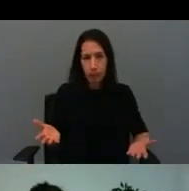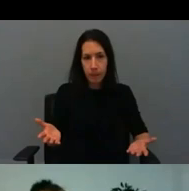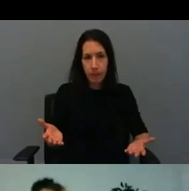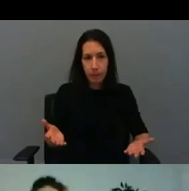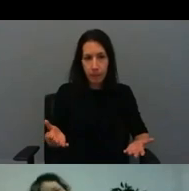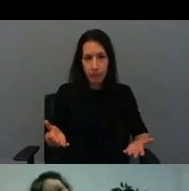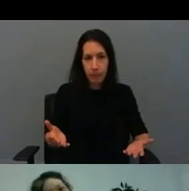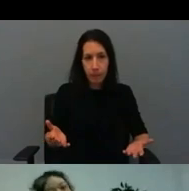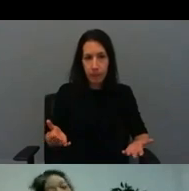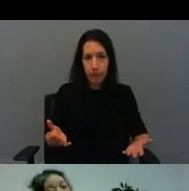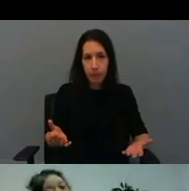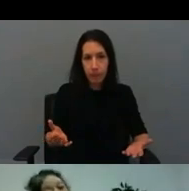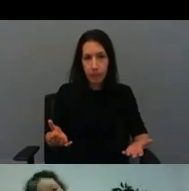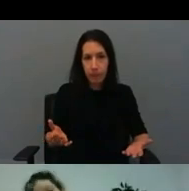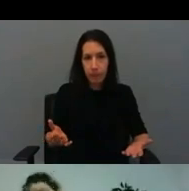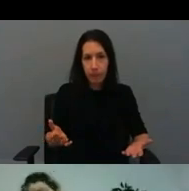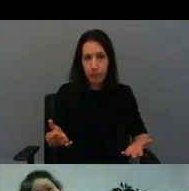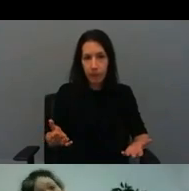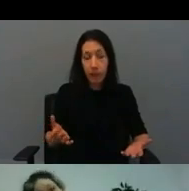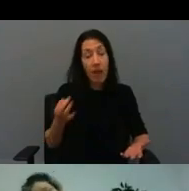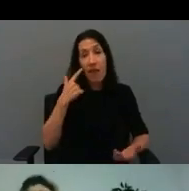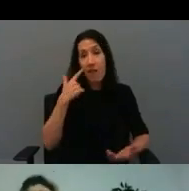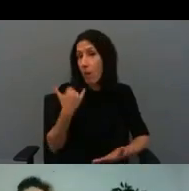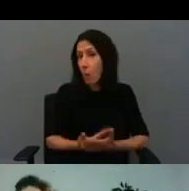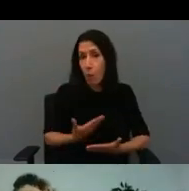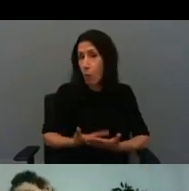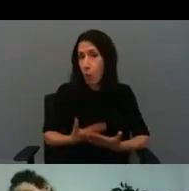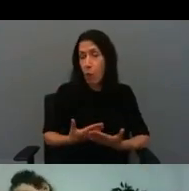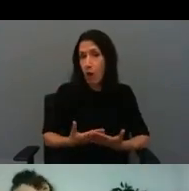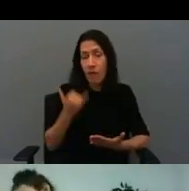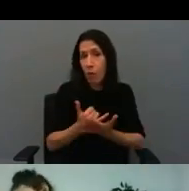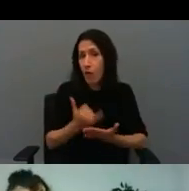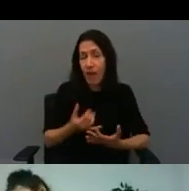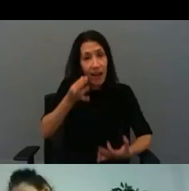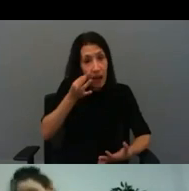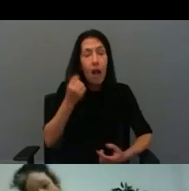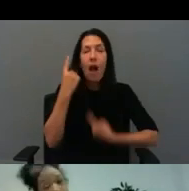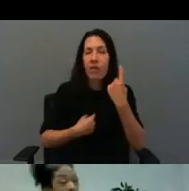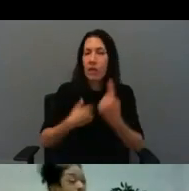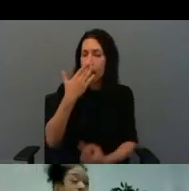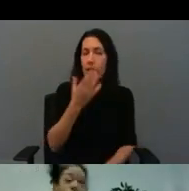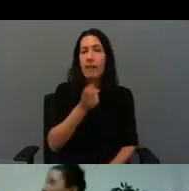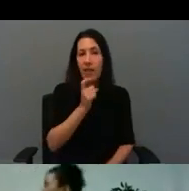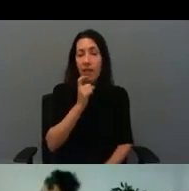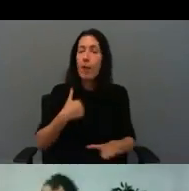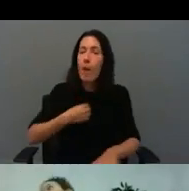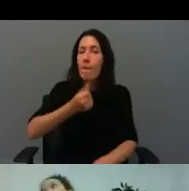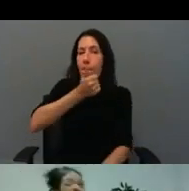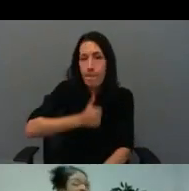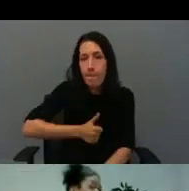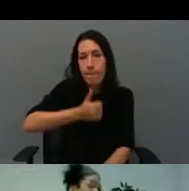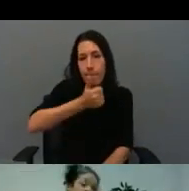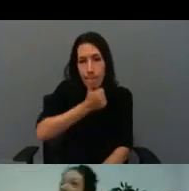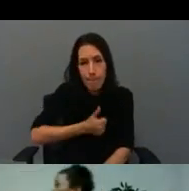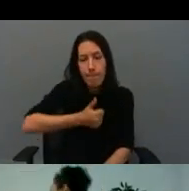en este caso tendrás que verlo por ti misma. A veces es difícil, pero con mucha paciencia, muchas